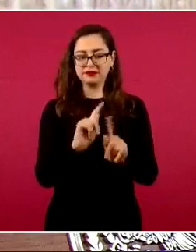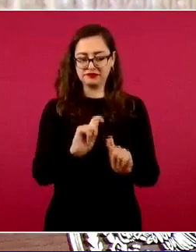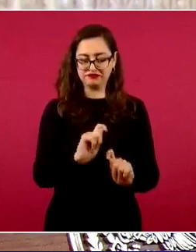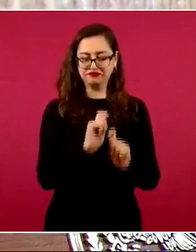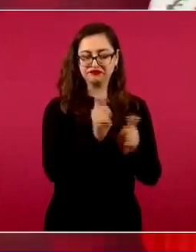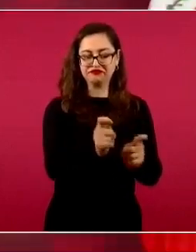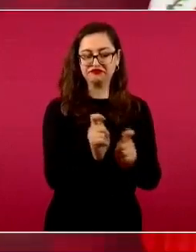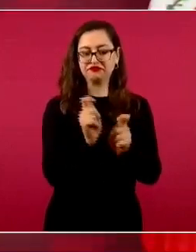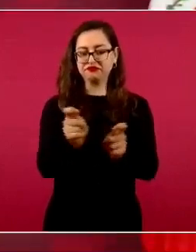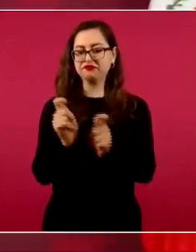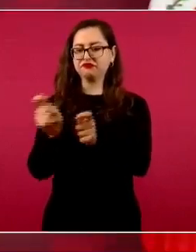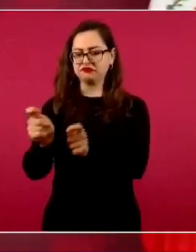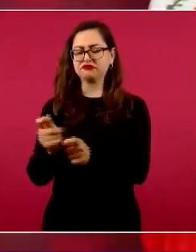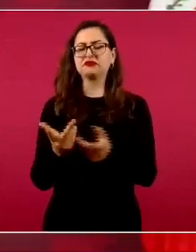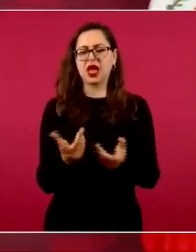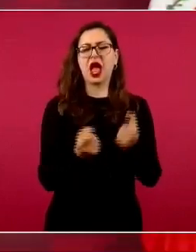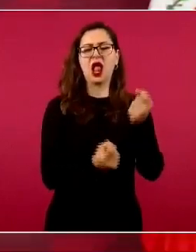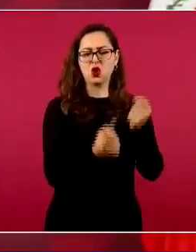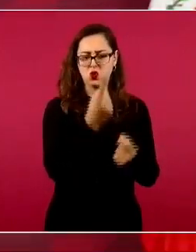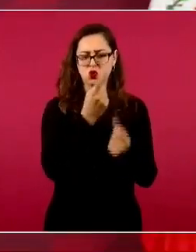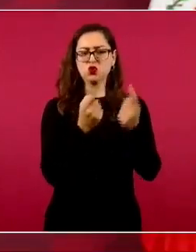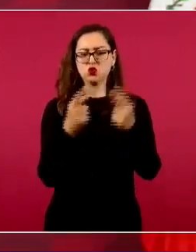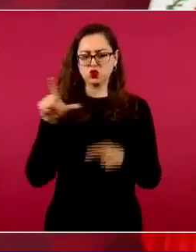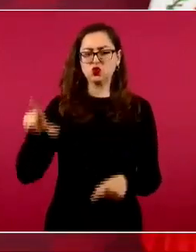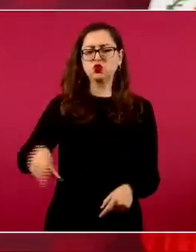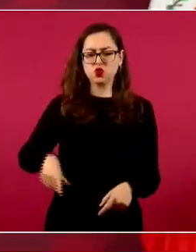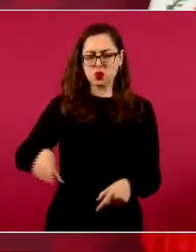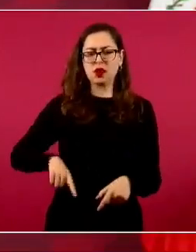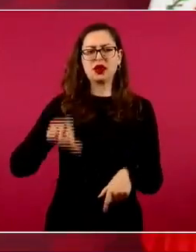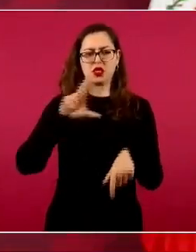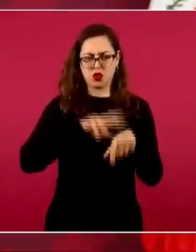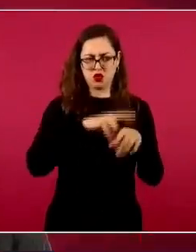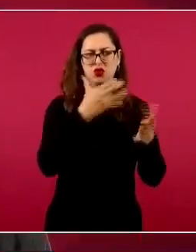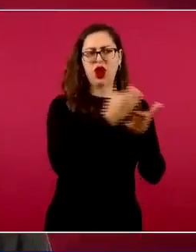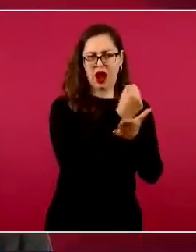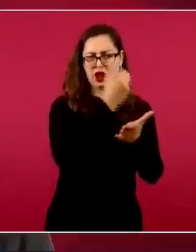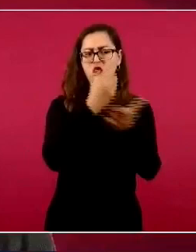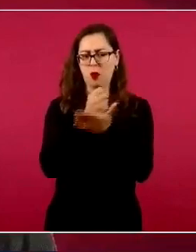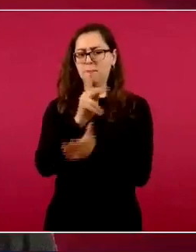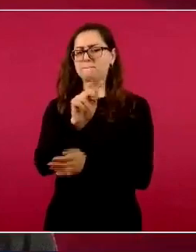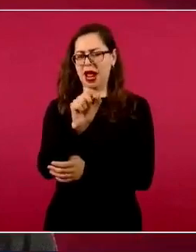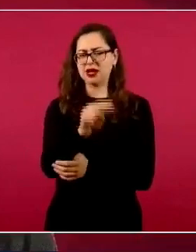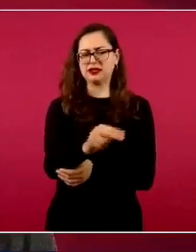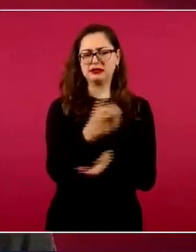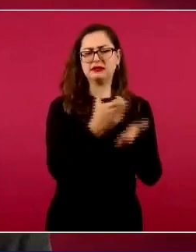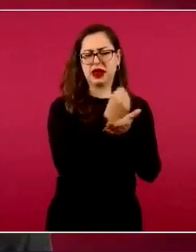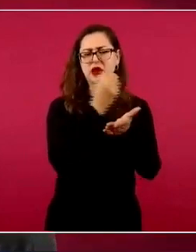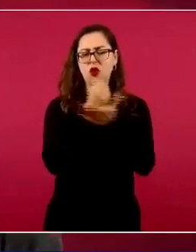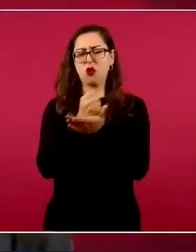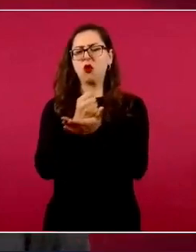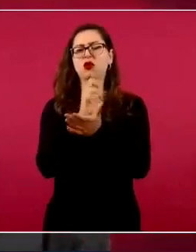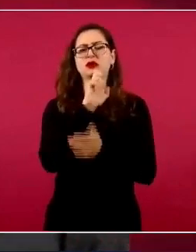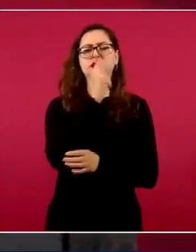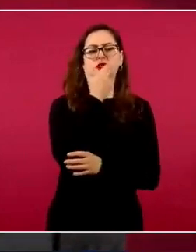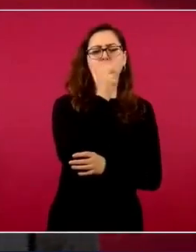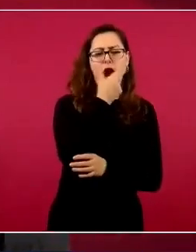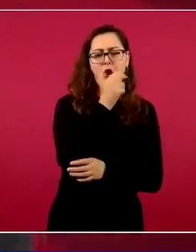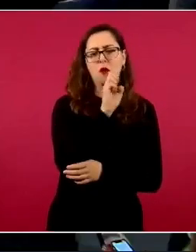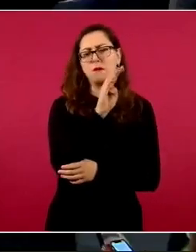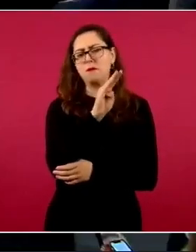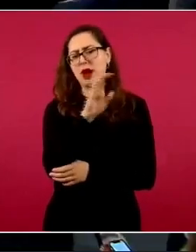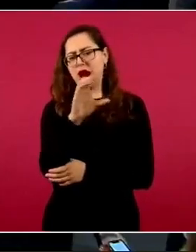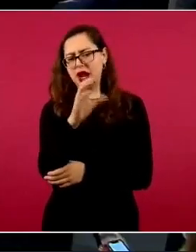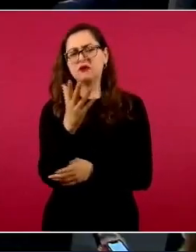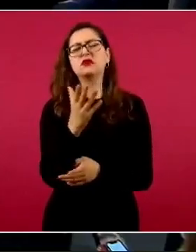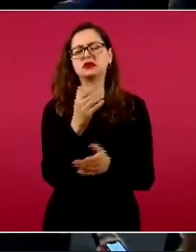por ejemplo la de Chihuahua o la de Baja California, pero al mismo tiempo que se llevó